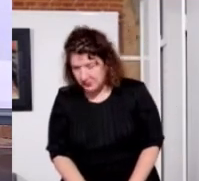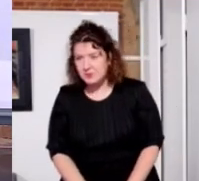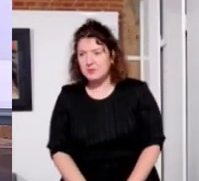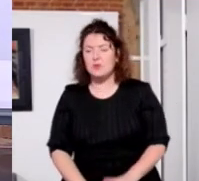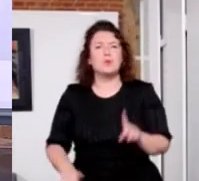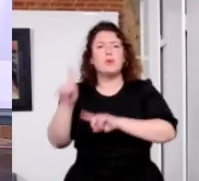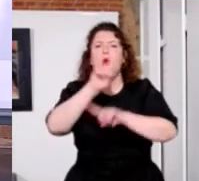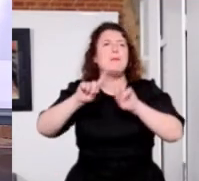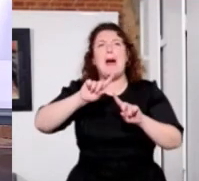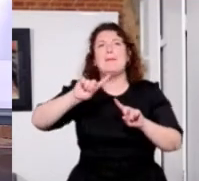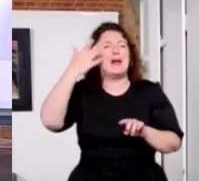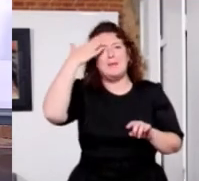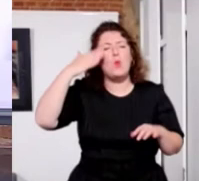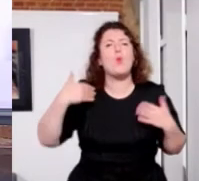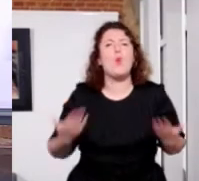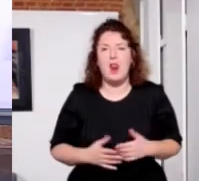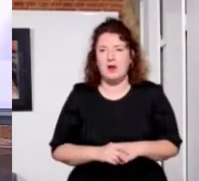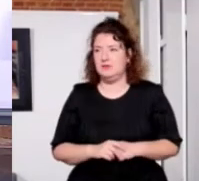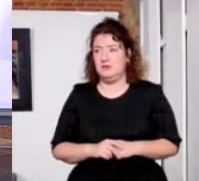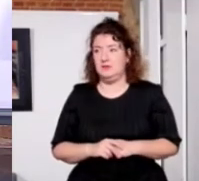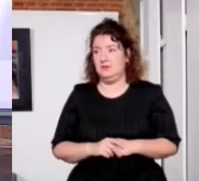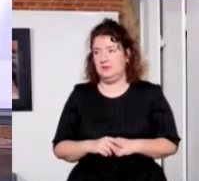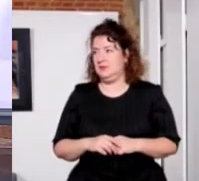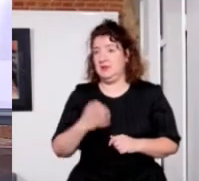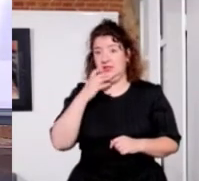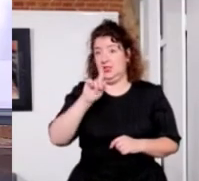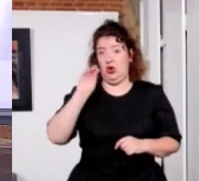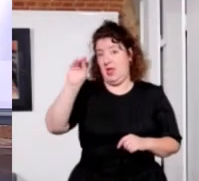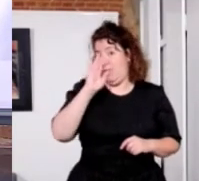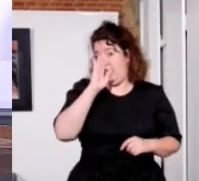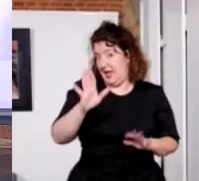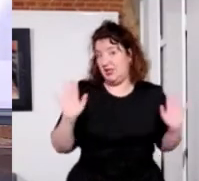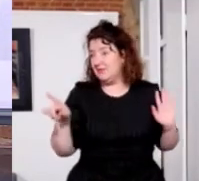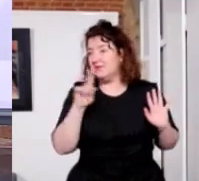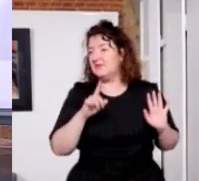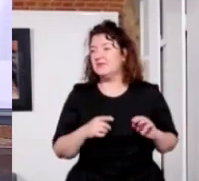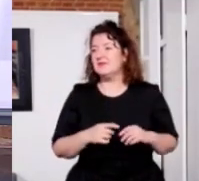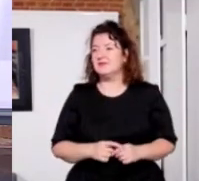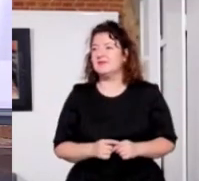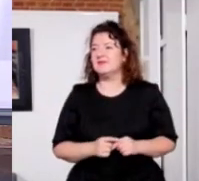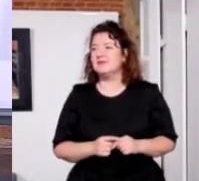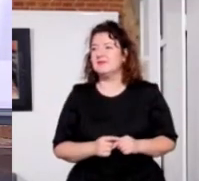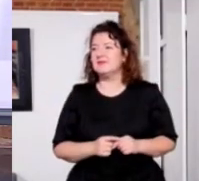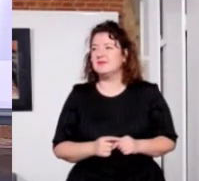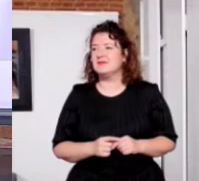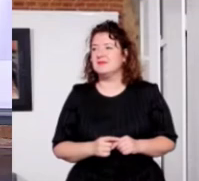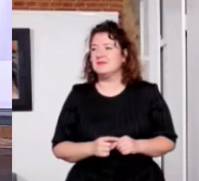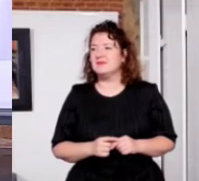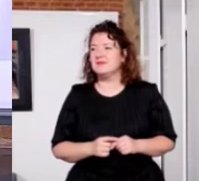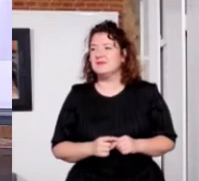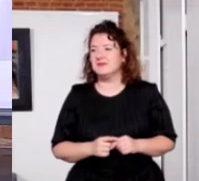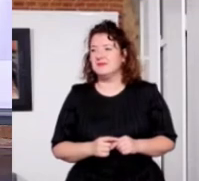principal problema en que, si no, voy a interpelar directamente a alguien, ¿no? Pero, ¿has dicho que formabas parte de una entidad? ¿Sí?